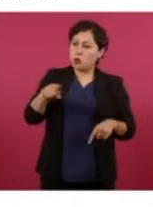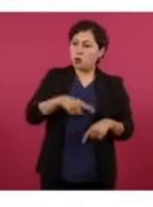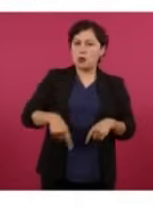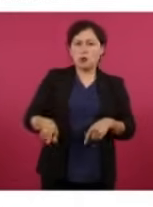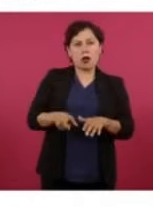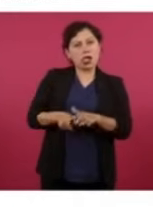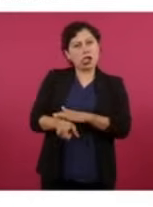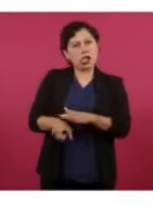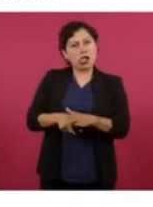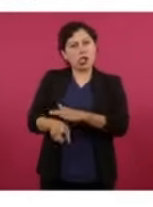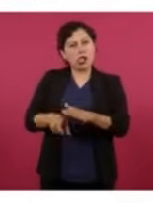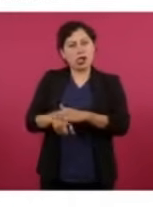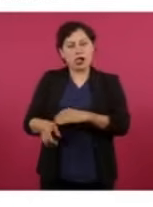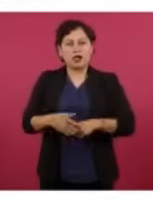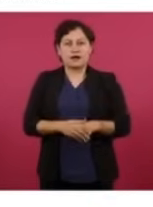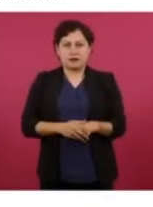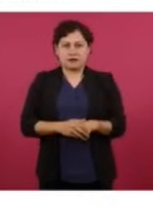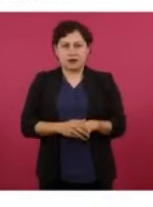La cajita Kinder